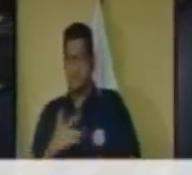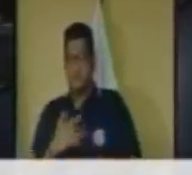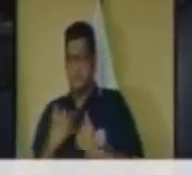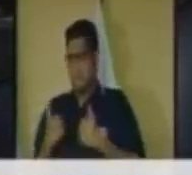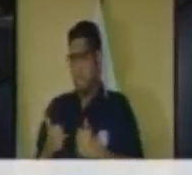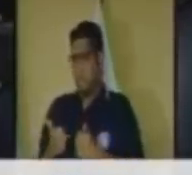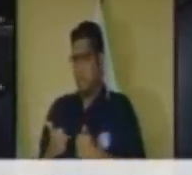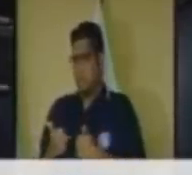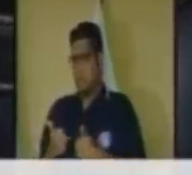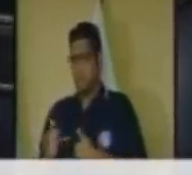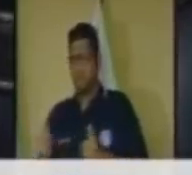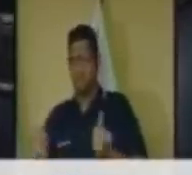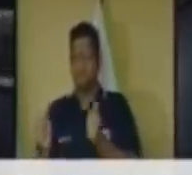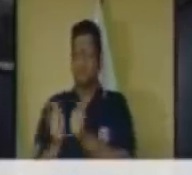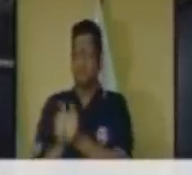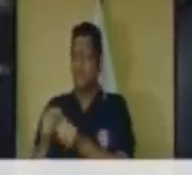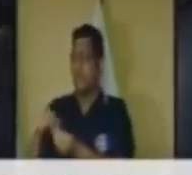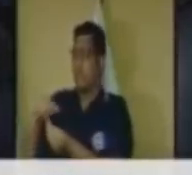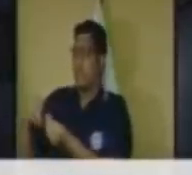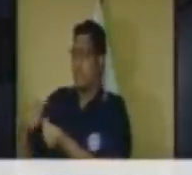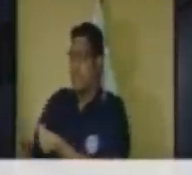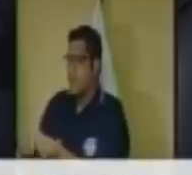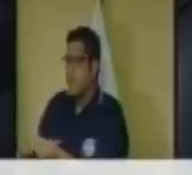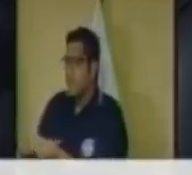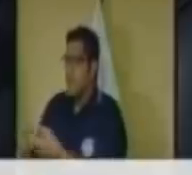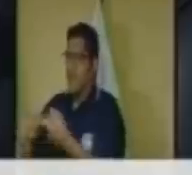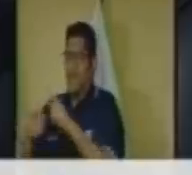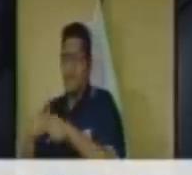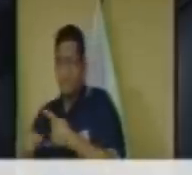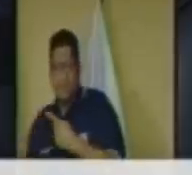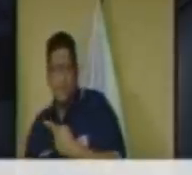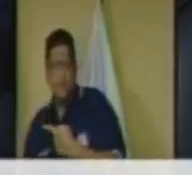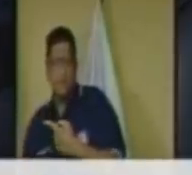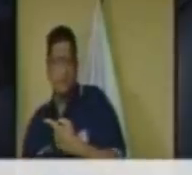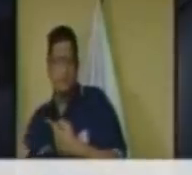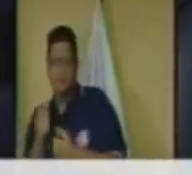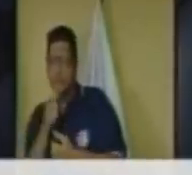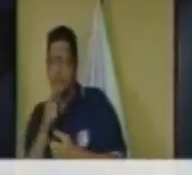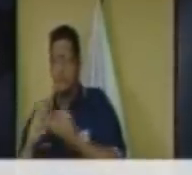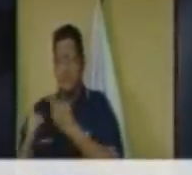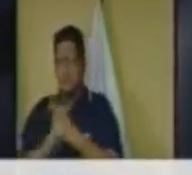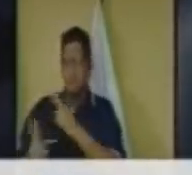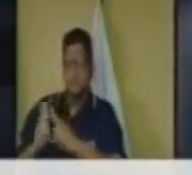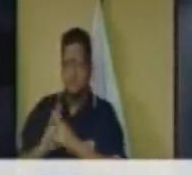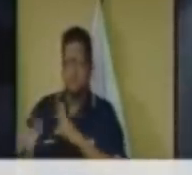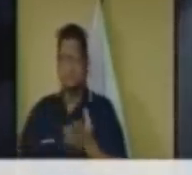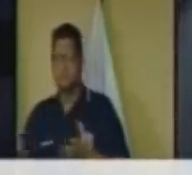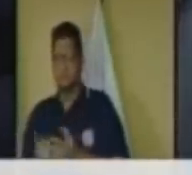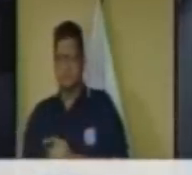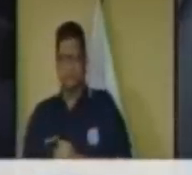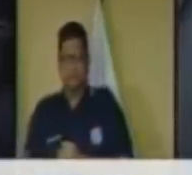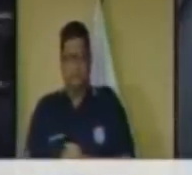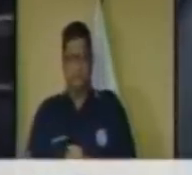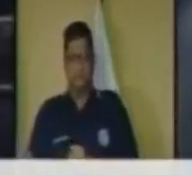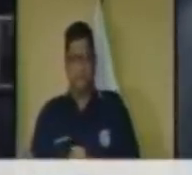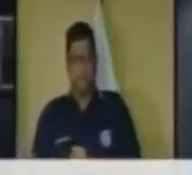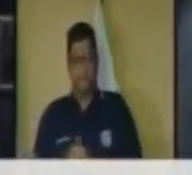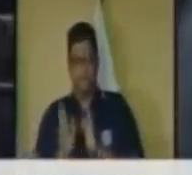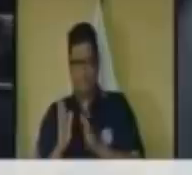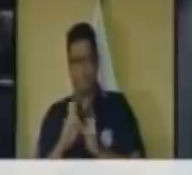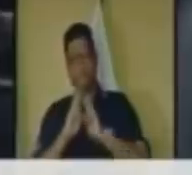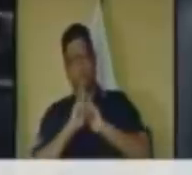¿con qué tipo de personas se relacionó en ese tiempo que estuvo claro, antes de entrar? Sí, con su, respecto a su primera